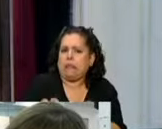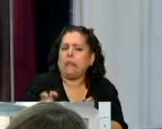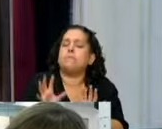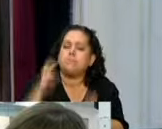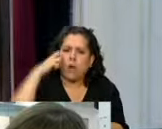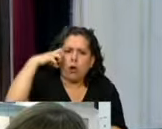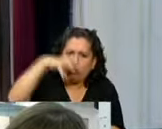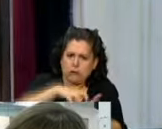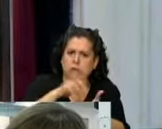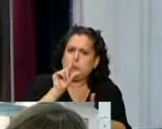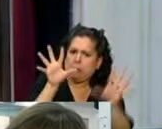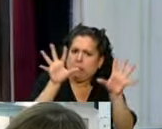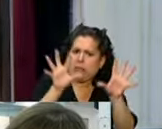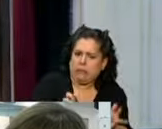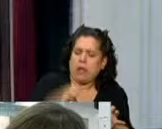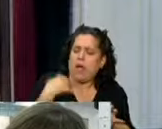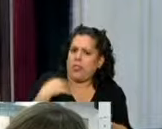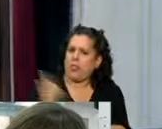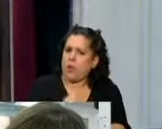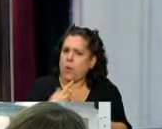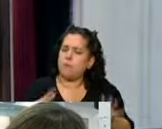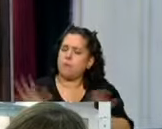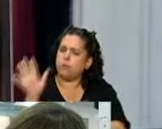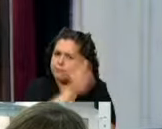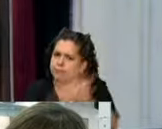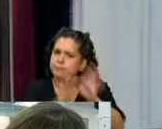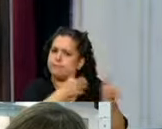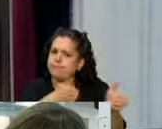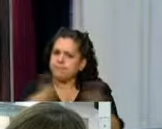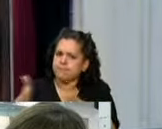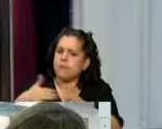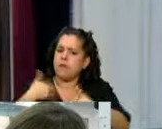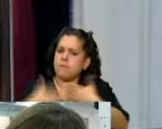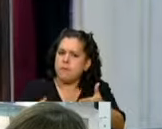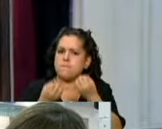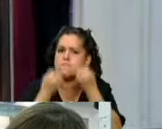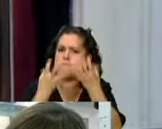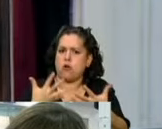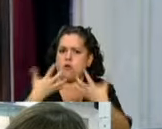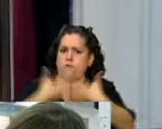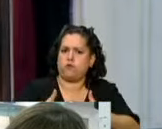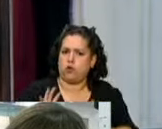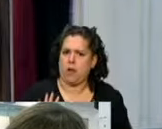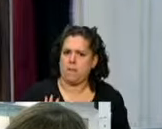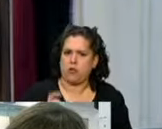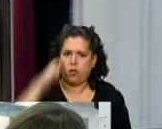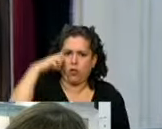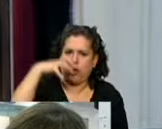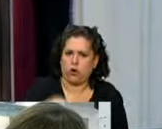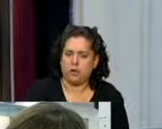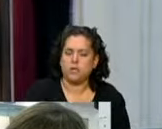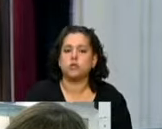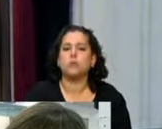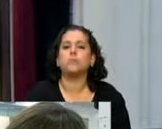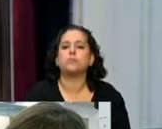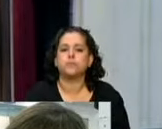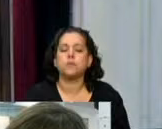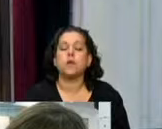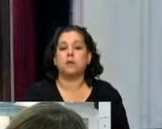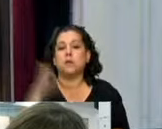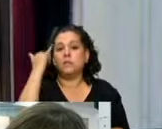sale en la comisión Cómo sigue Bueno si sale de la comisión aprobada todo